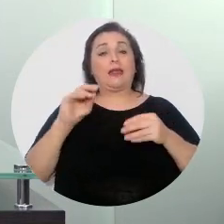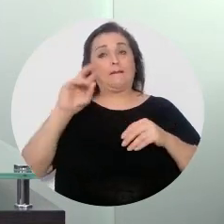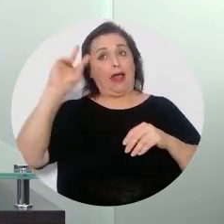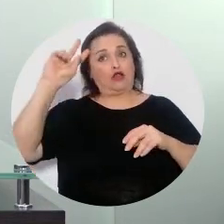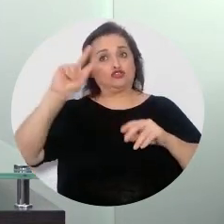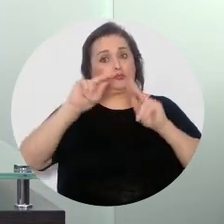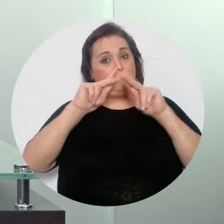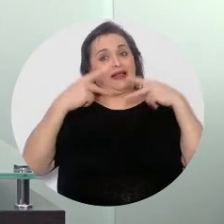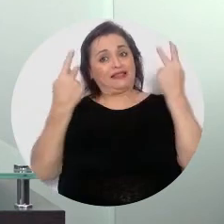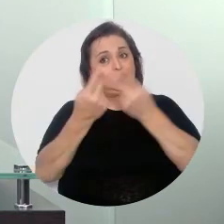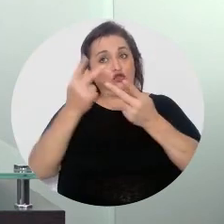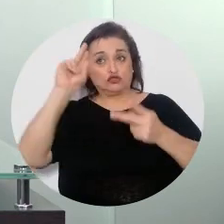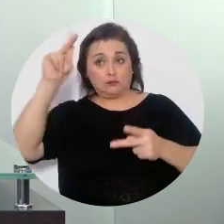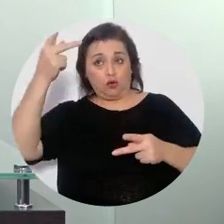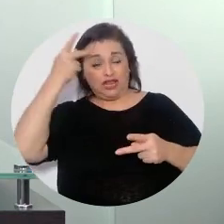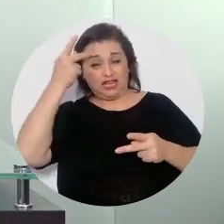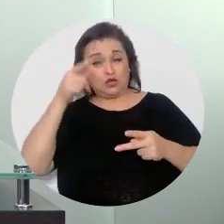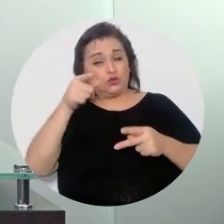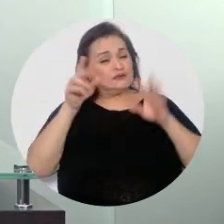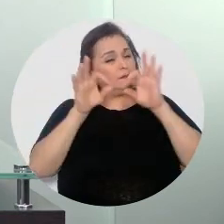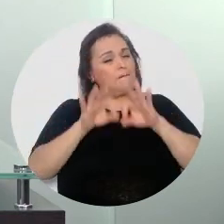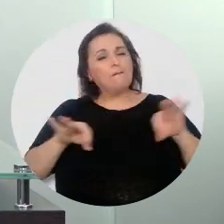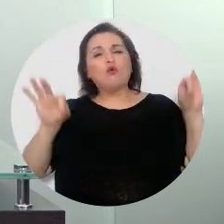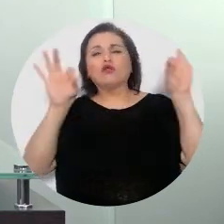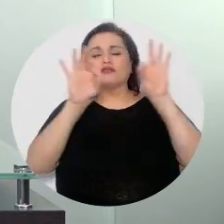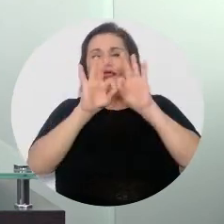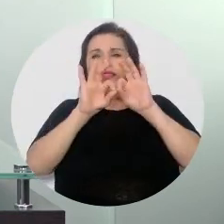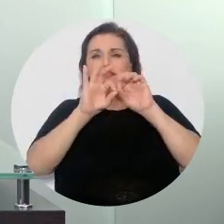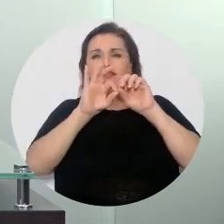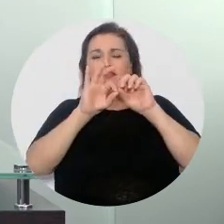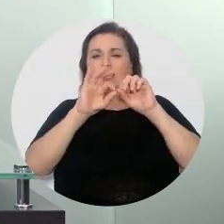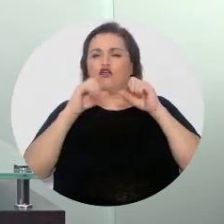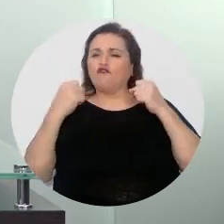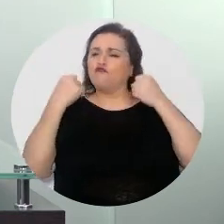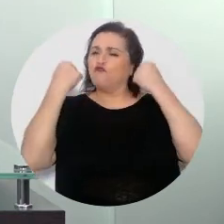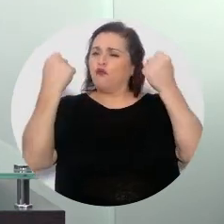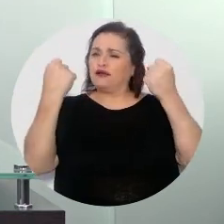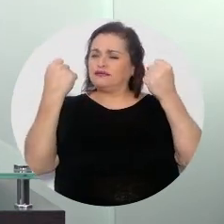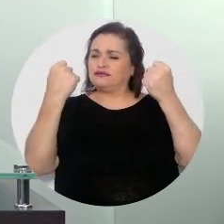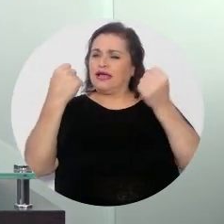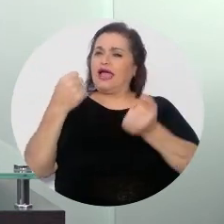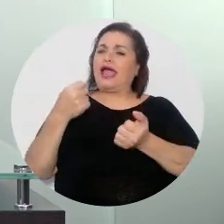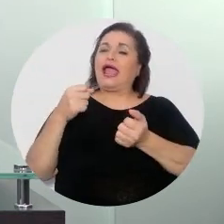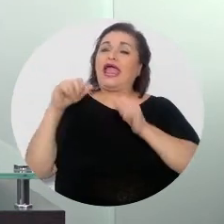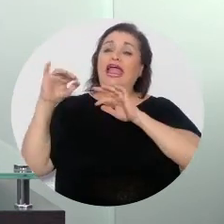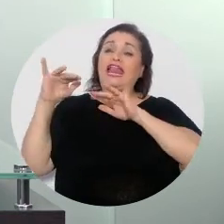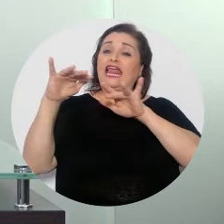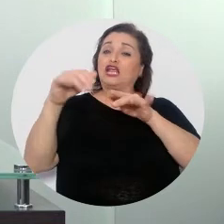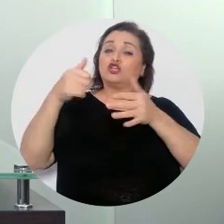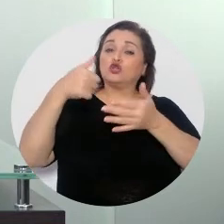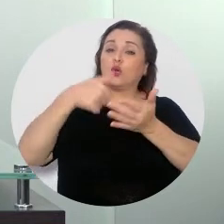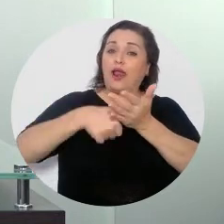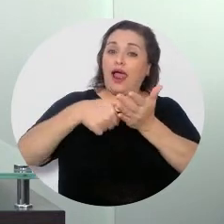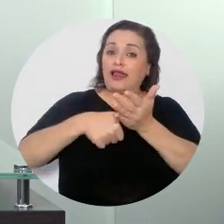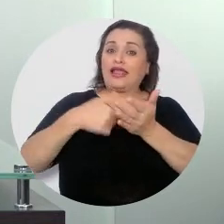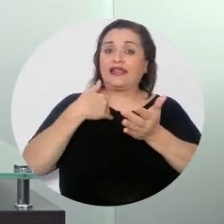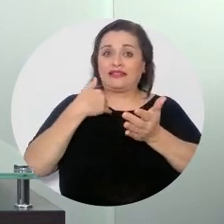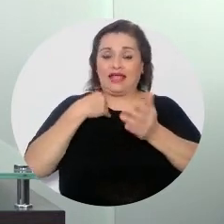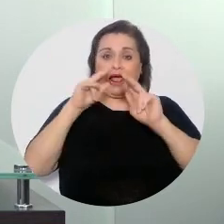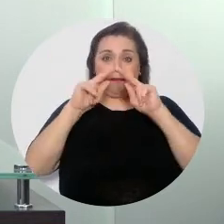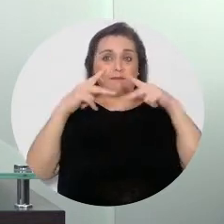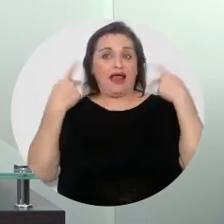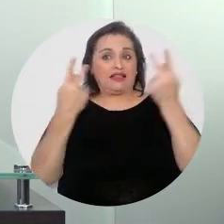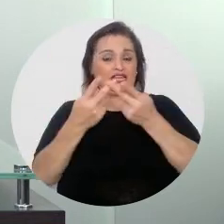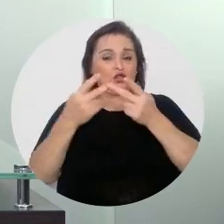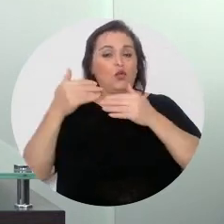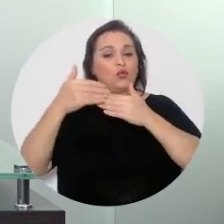político, en el cual va a resultar esencial la fuerza electoral que haya obtenido el partido político